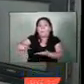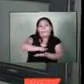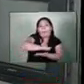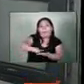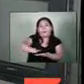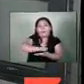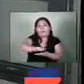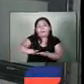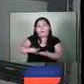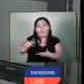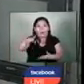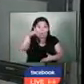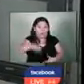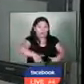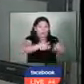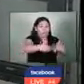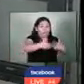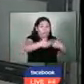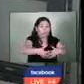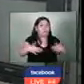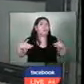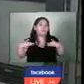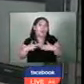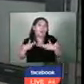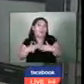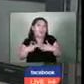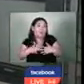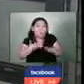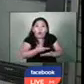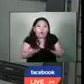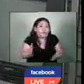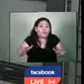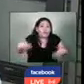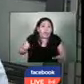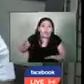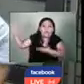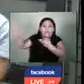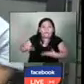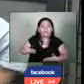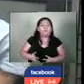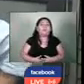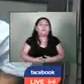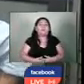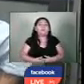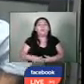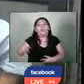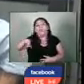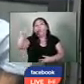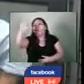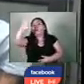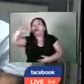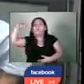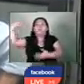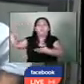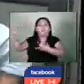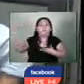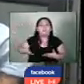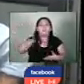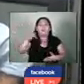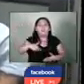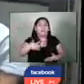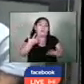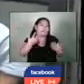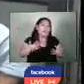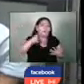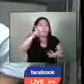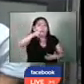como las fabrican aquí, pero siempre va a dar lo mismo porque la materia prima viene de otro lado. Aquí sí hasta un